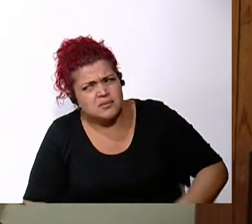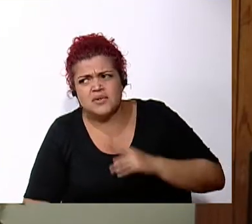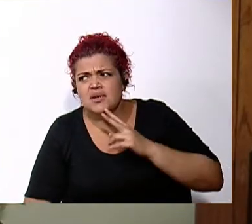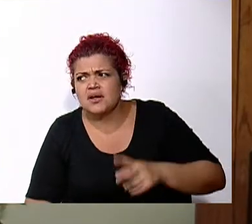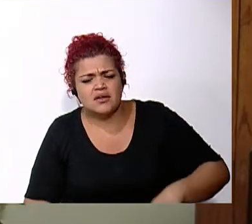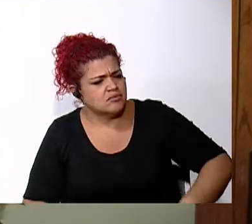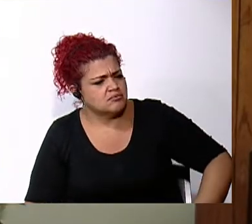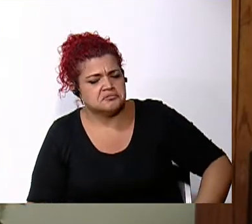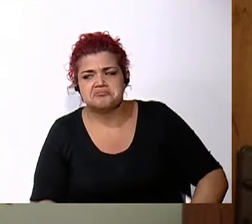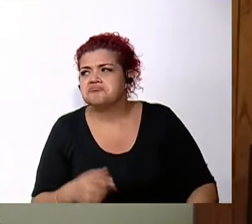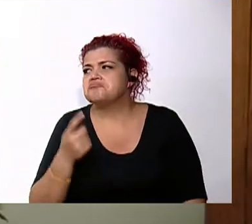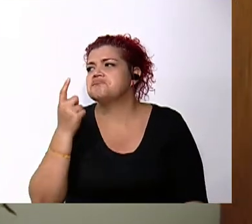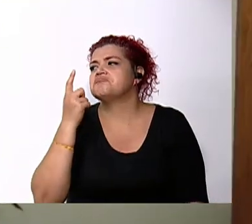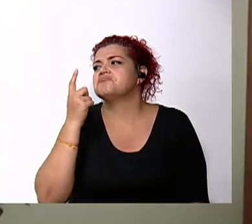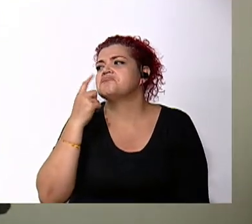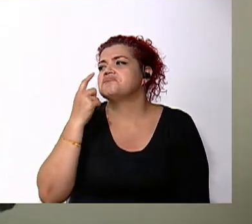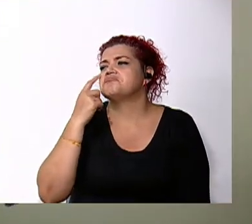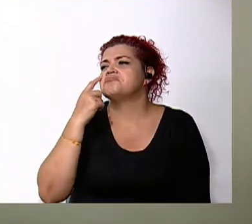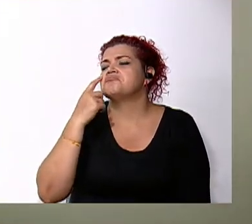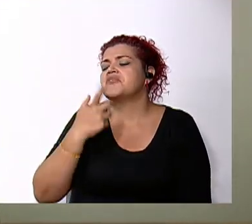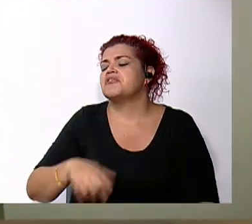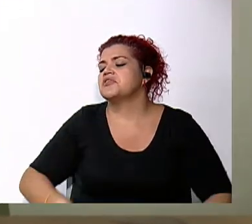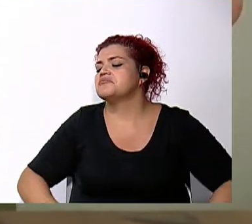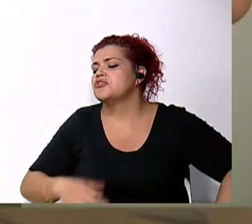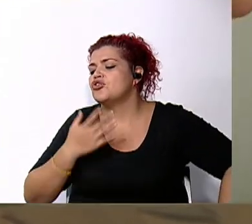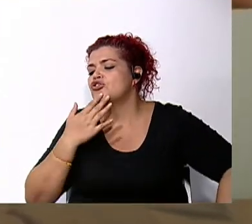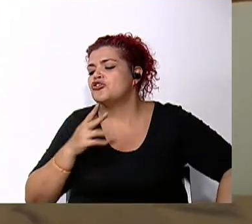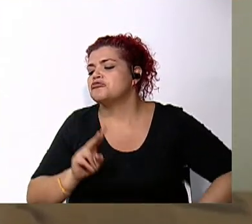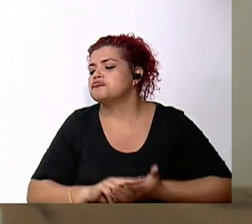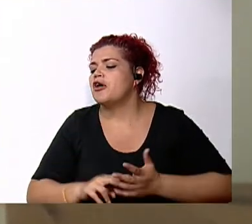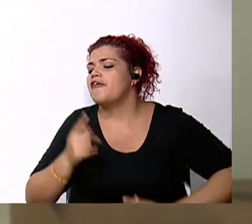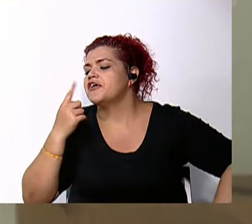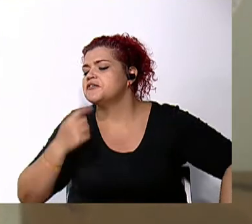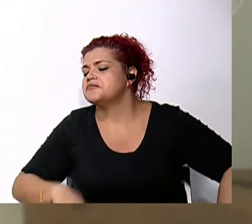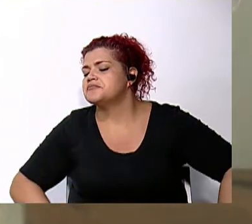vamos a verla, vamos a ver cómo es de color verde. ¿Os fijáis?